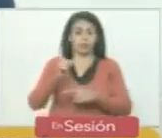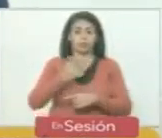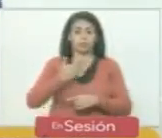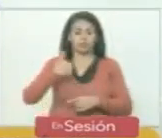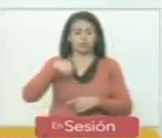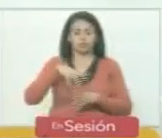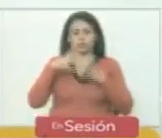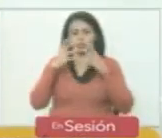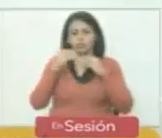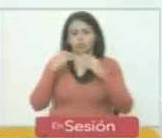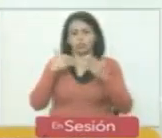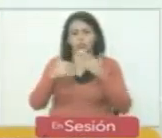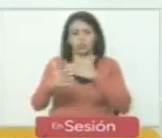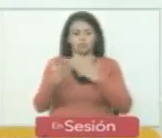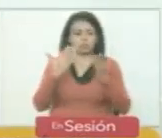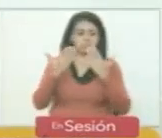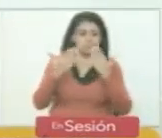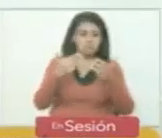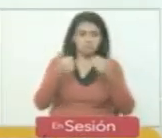a los venezolanos, de buen trato,